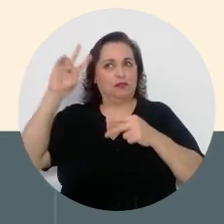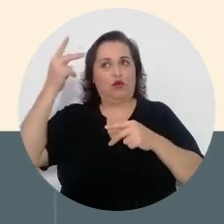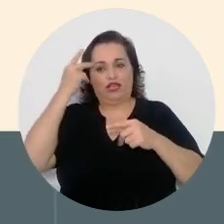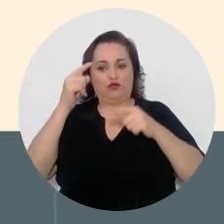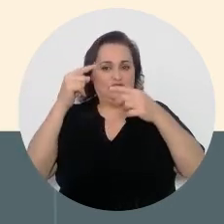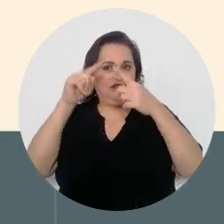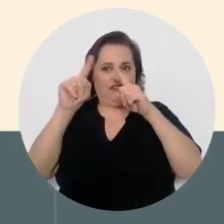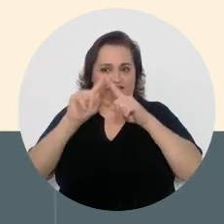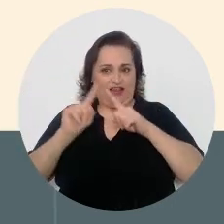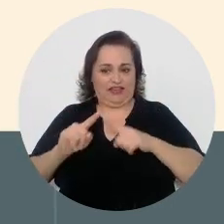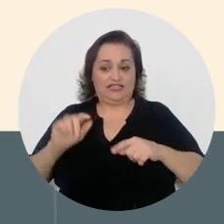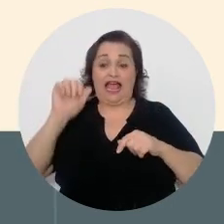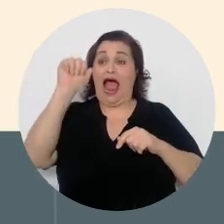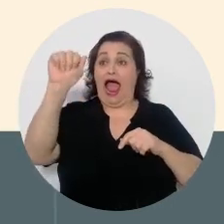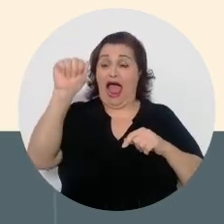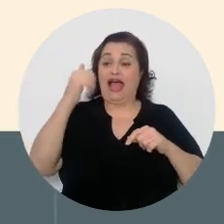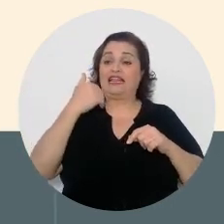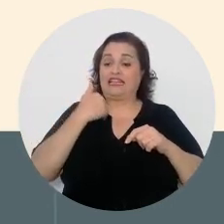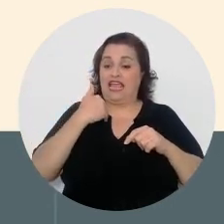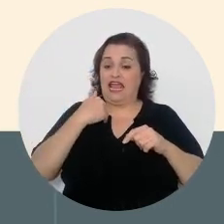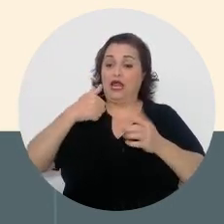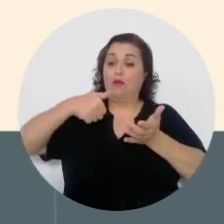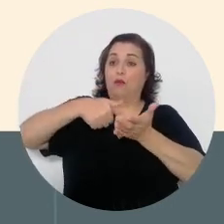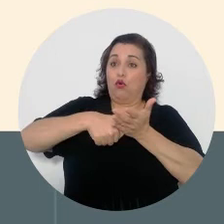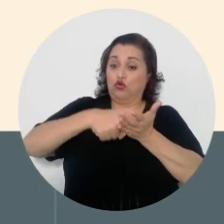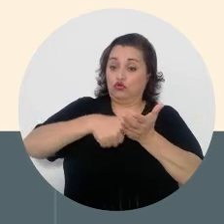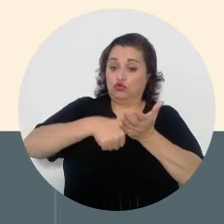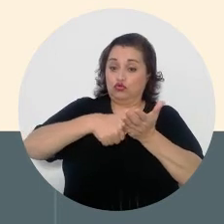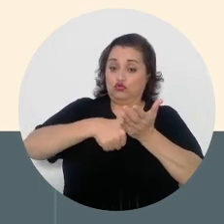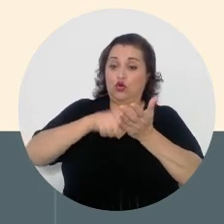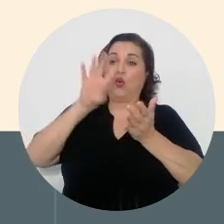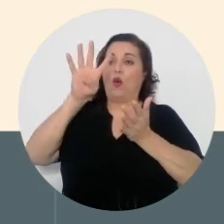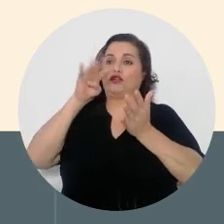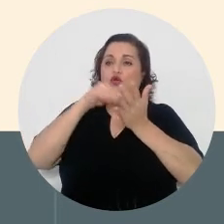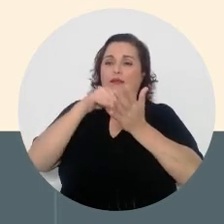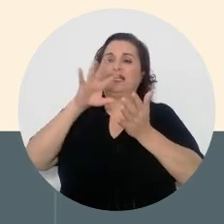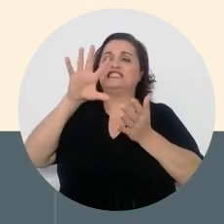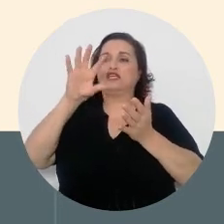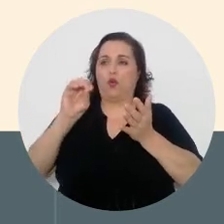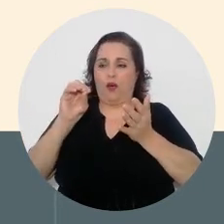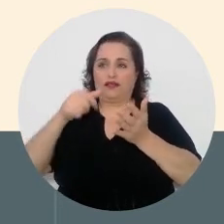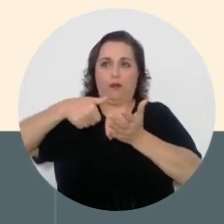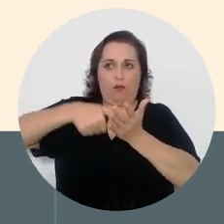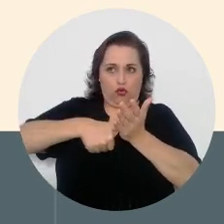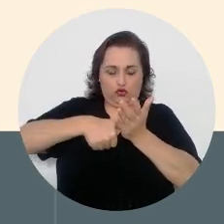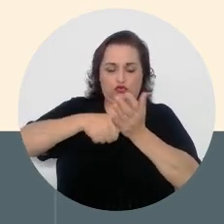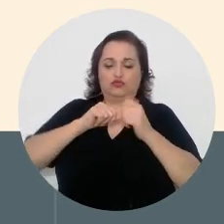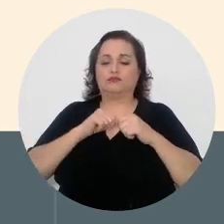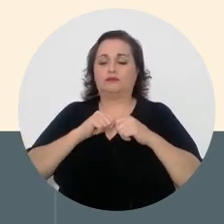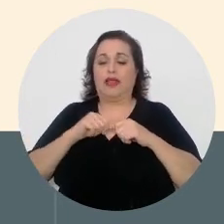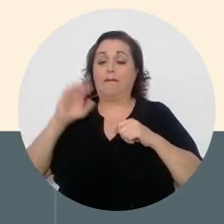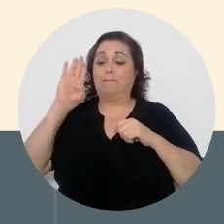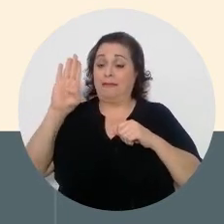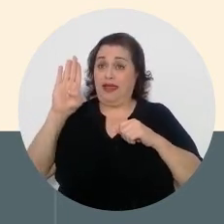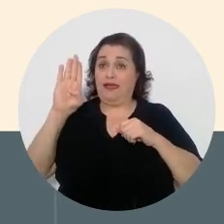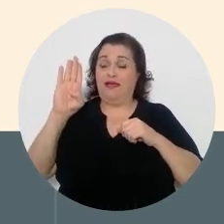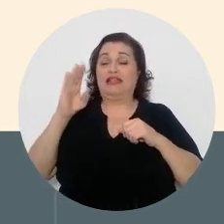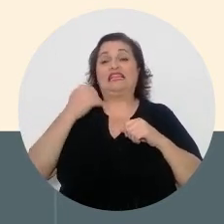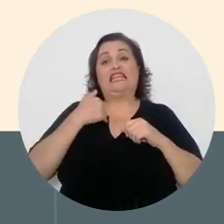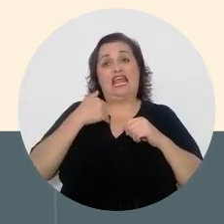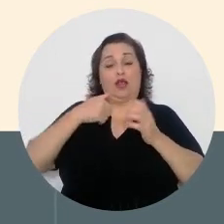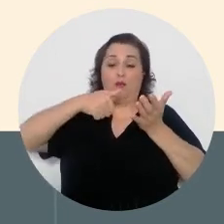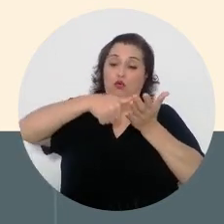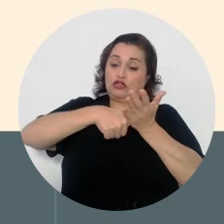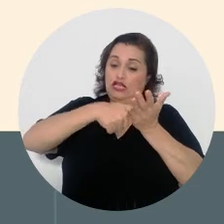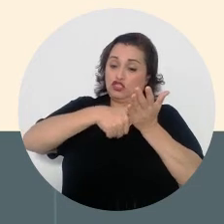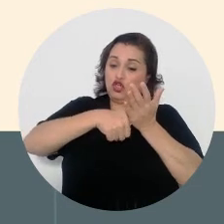E. El partido A va a obtener una votación de 4,050 votos,